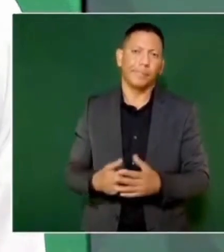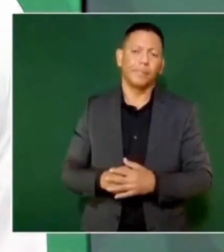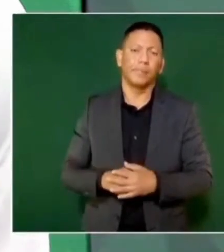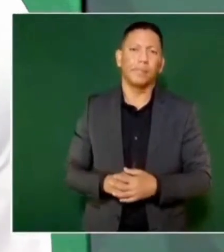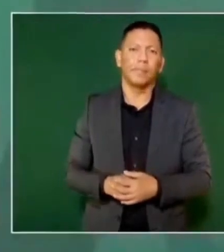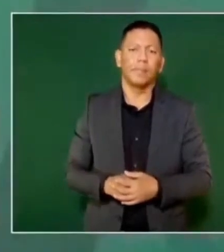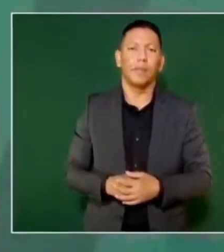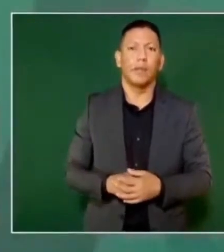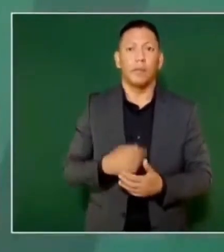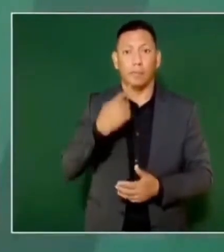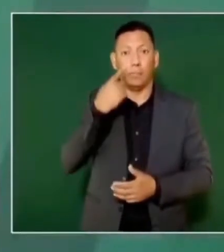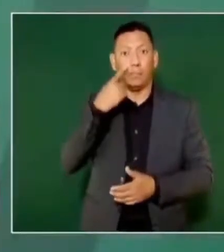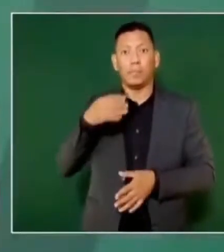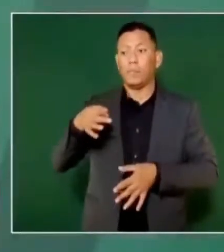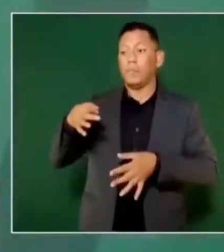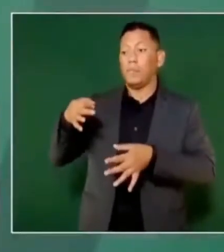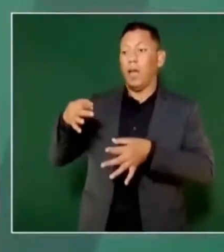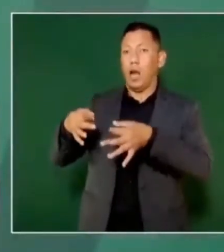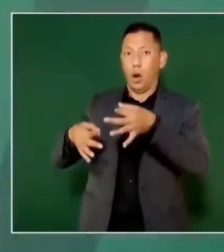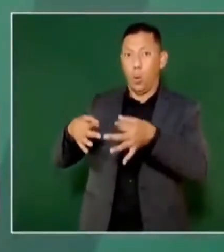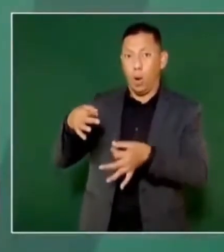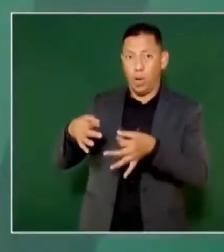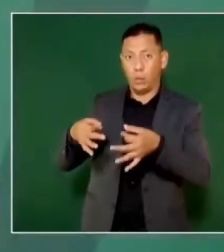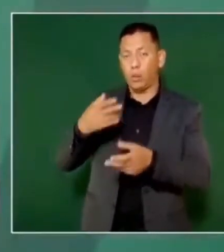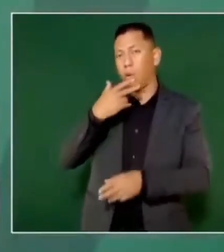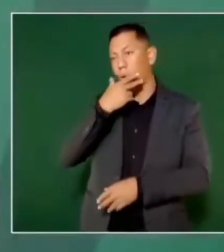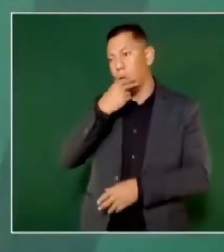para que no haya jueces,